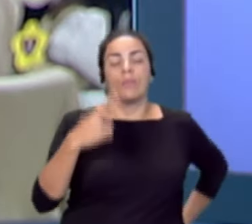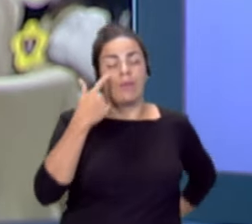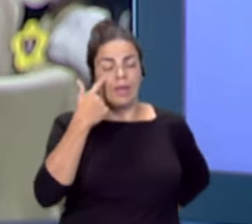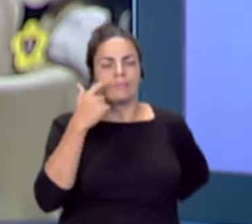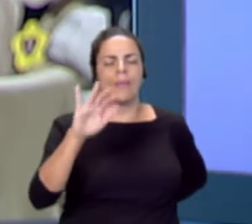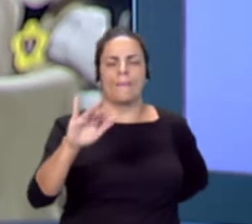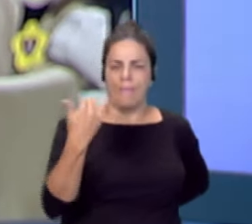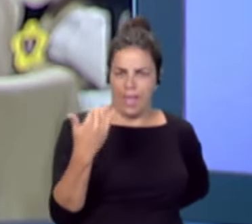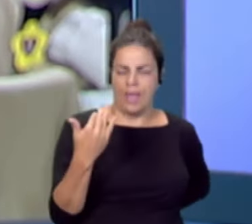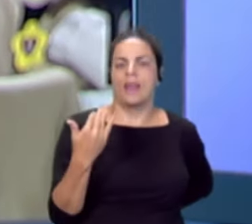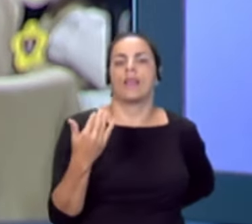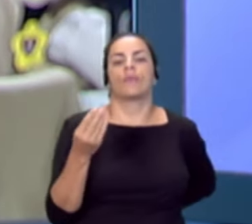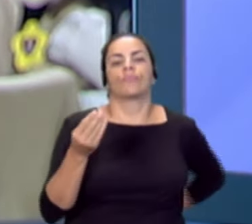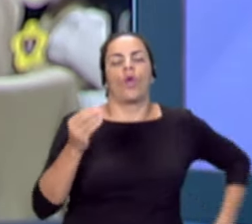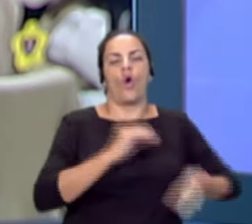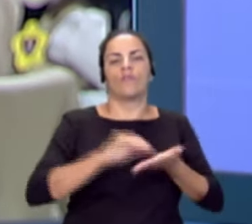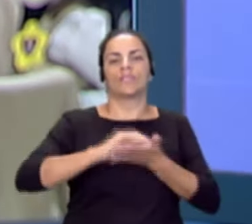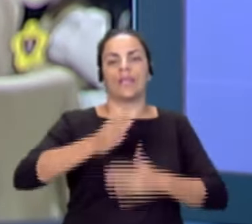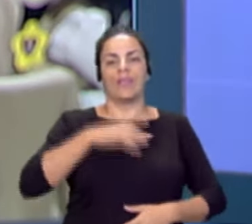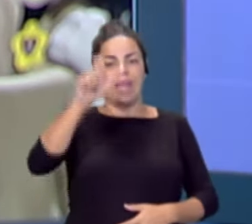correos electrónicos,